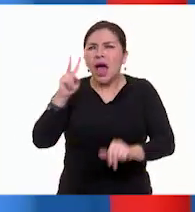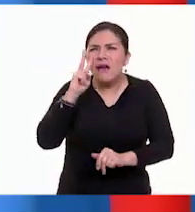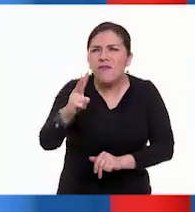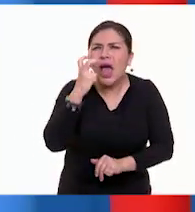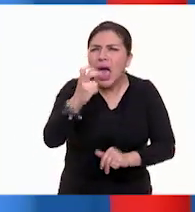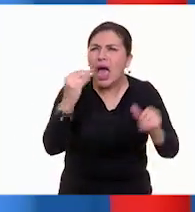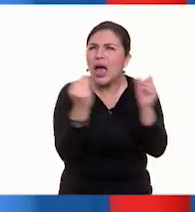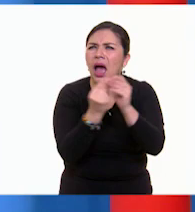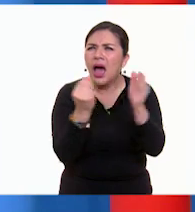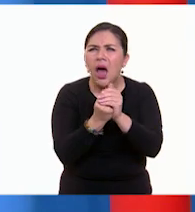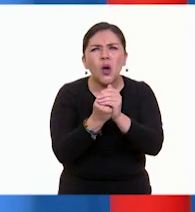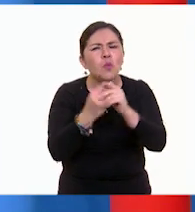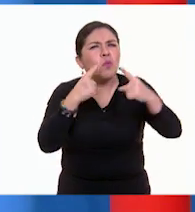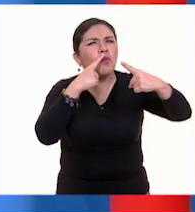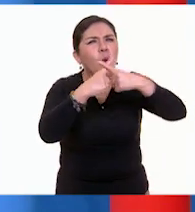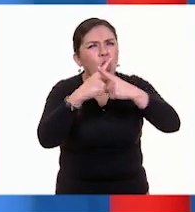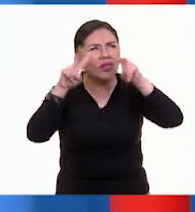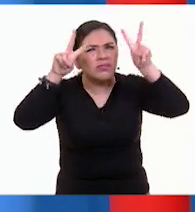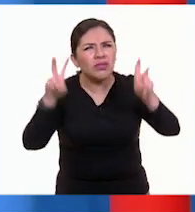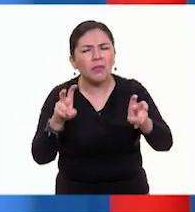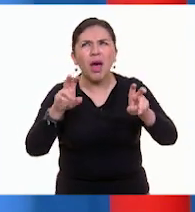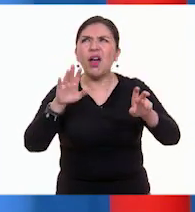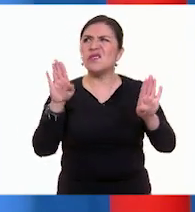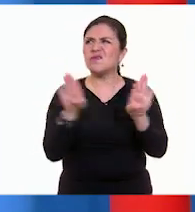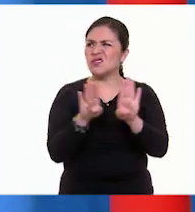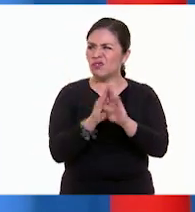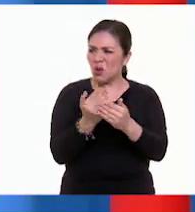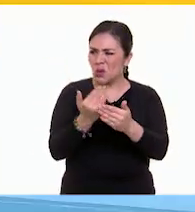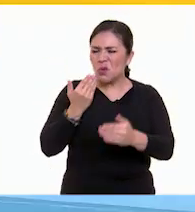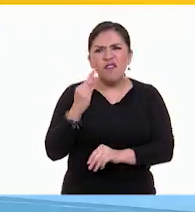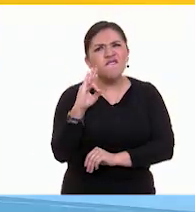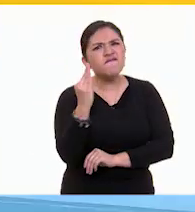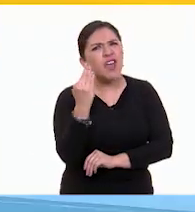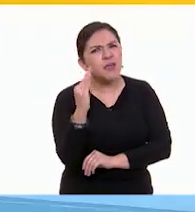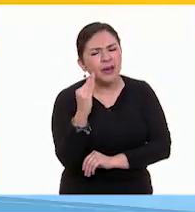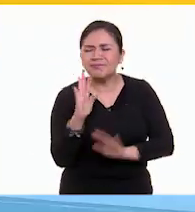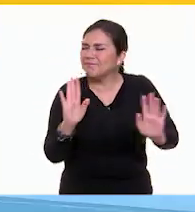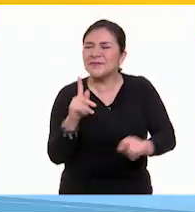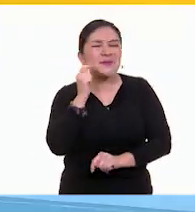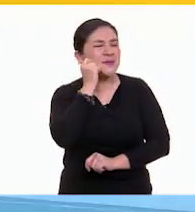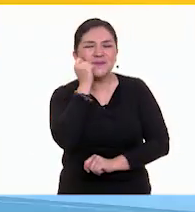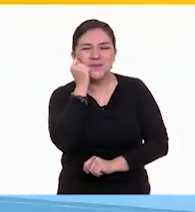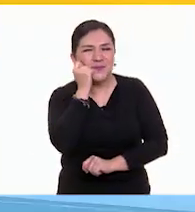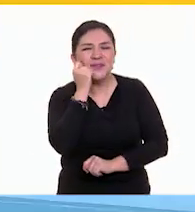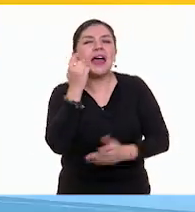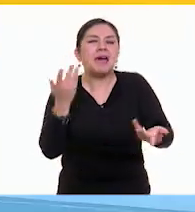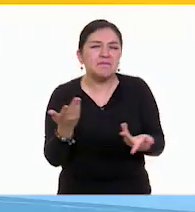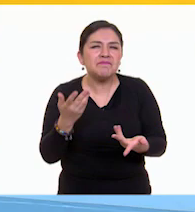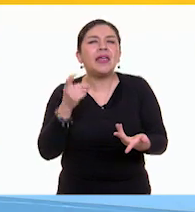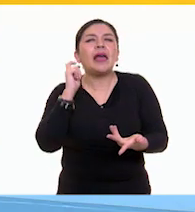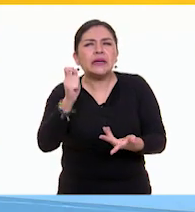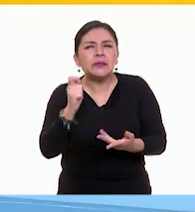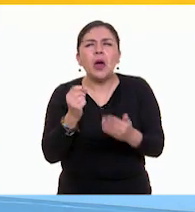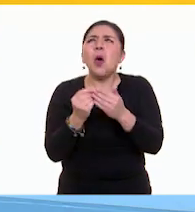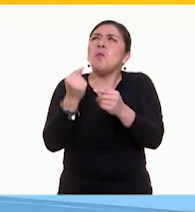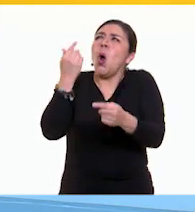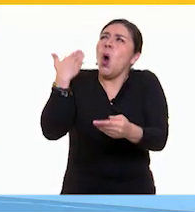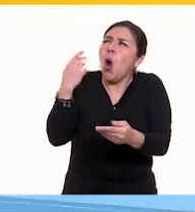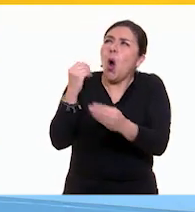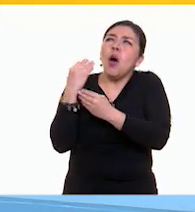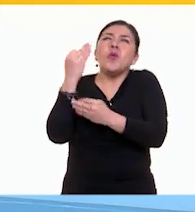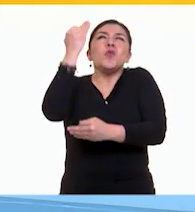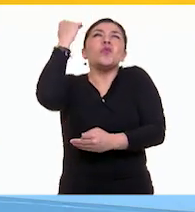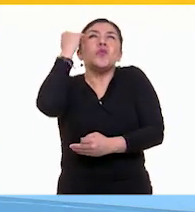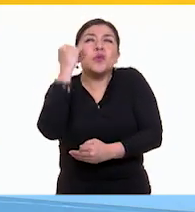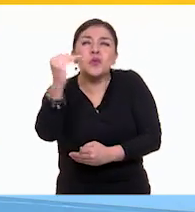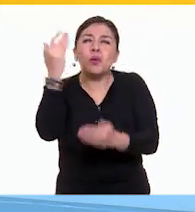ese contenido de múltiplos. Más o menos fue por el mes de febrero. Pero no importa qué tan cercano o lejano haya